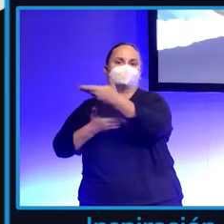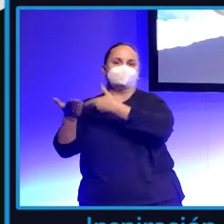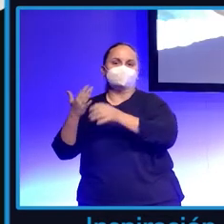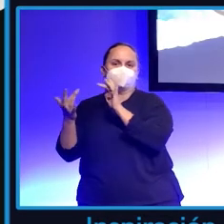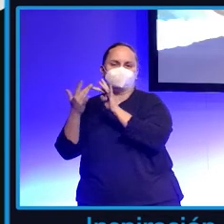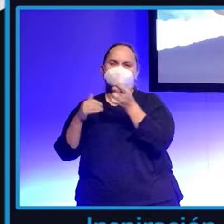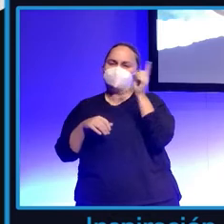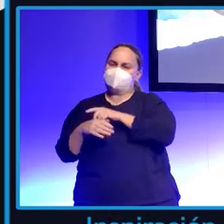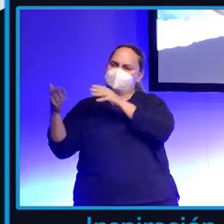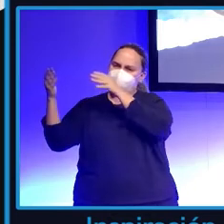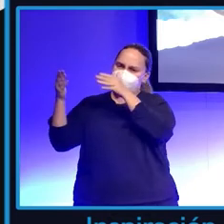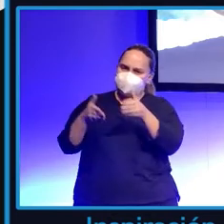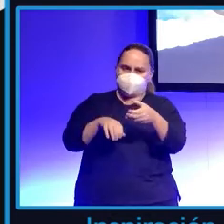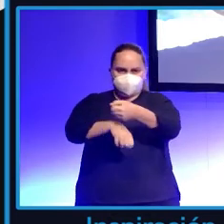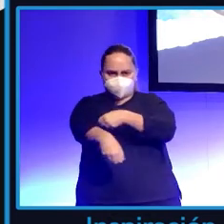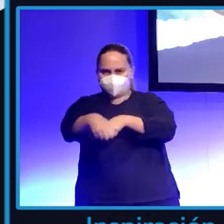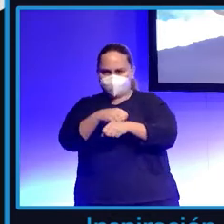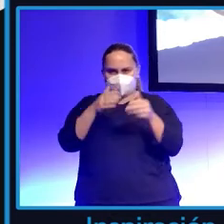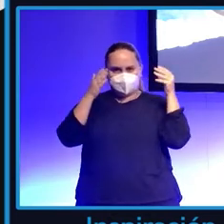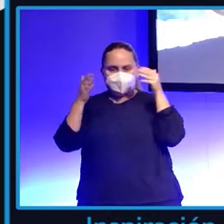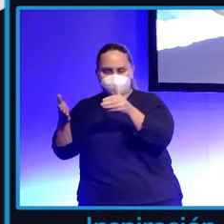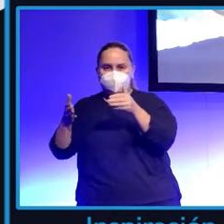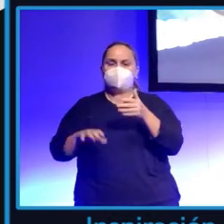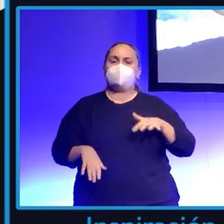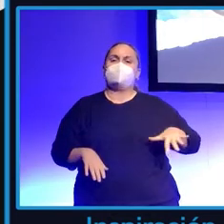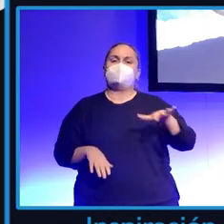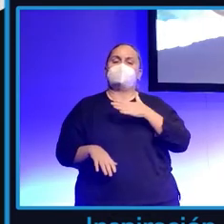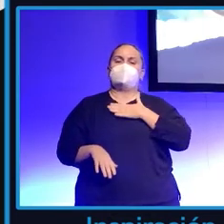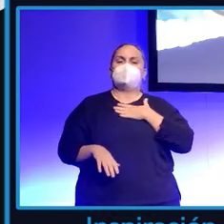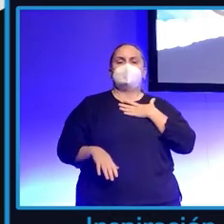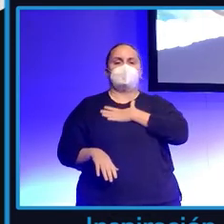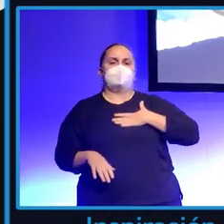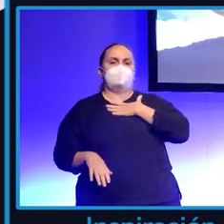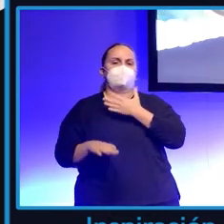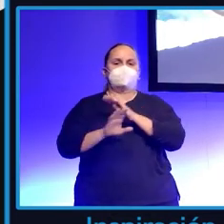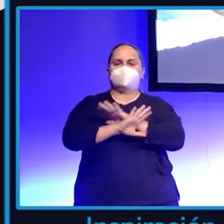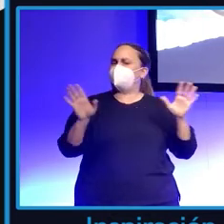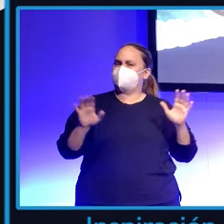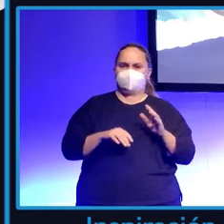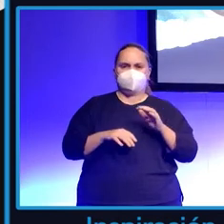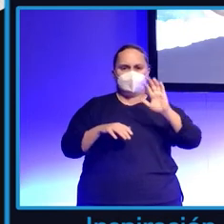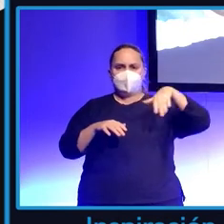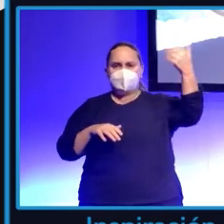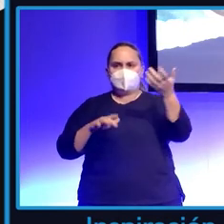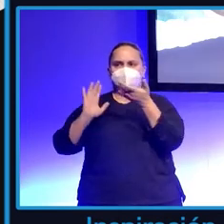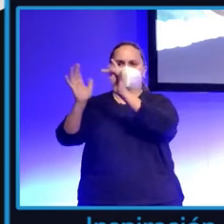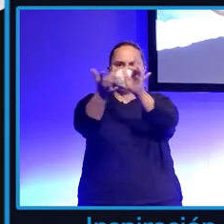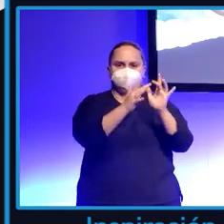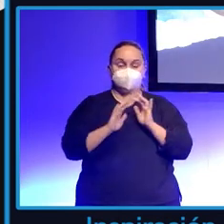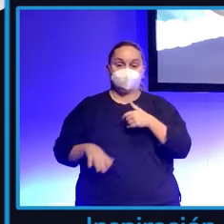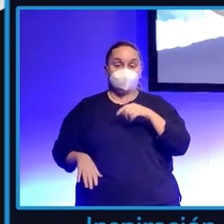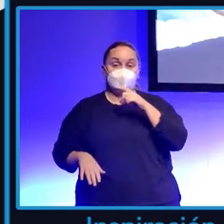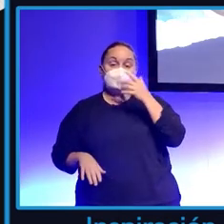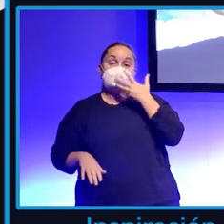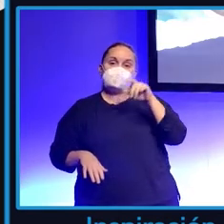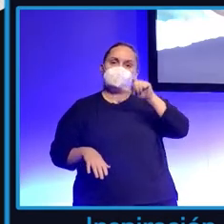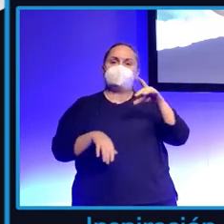y luego os explicaré por qué esto de bajar al barro. Es decir, no te puedes quedar en tus alturas de influencerismo, sino que hay que hablar con la gente, hay que interactuar con ellos. Yo conozco a médicos que me dicen,